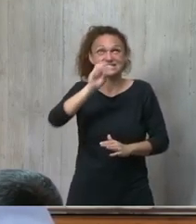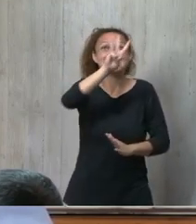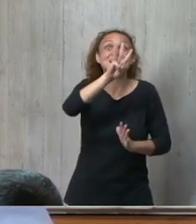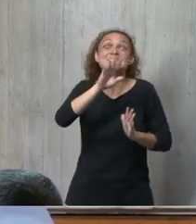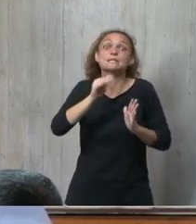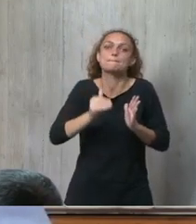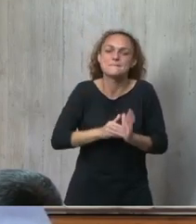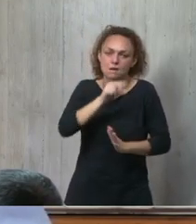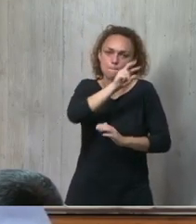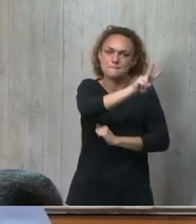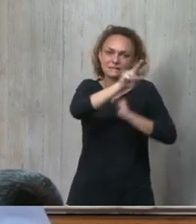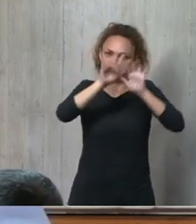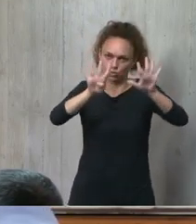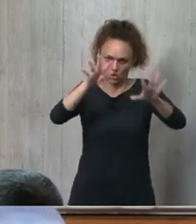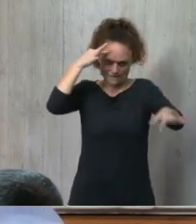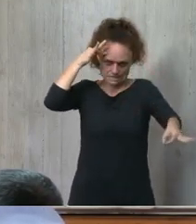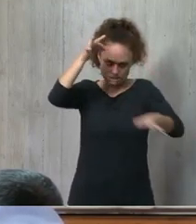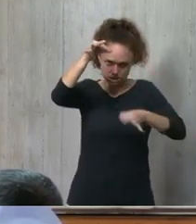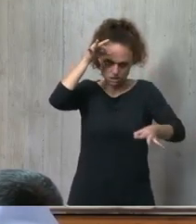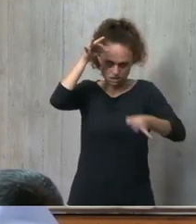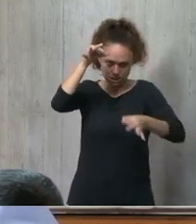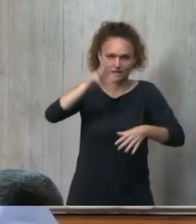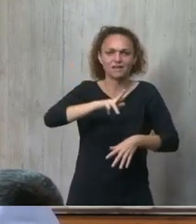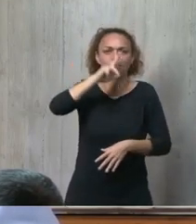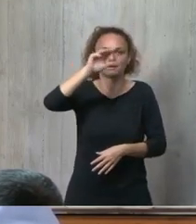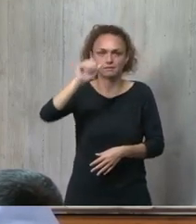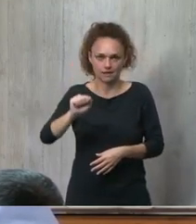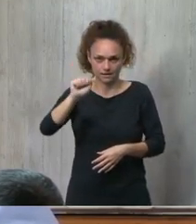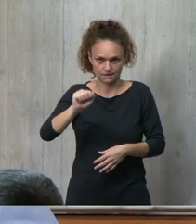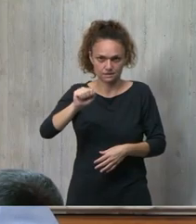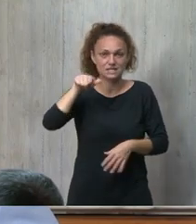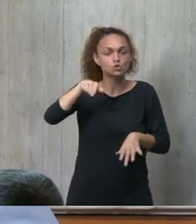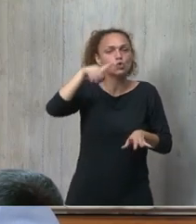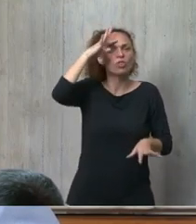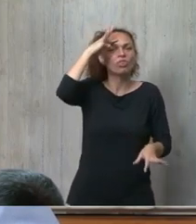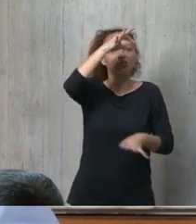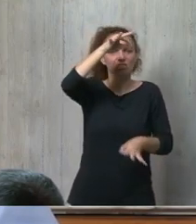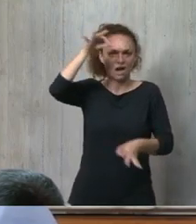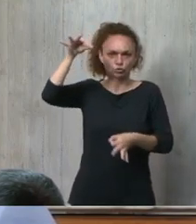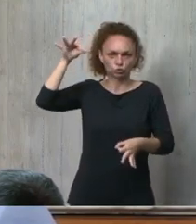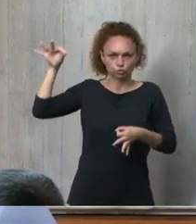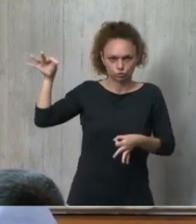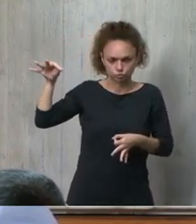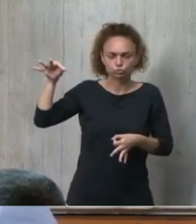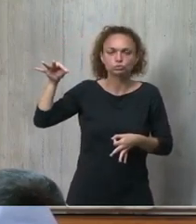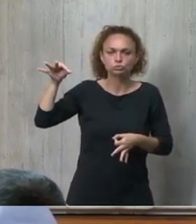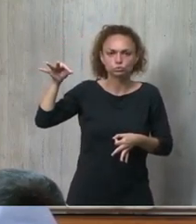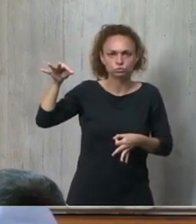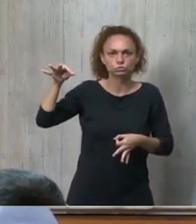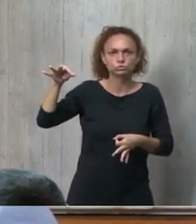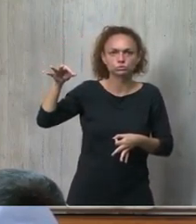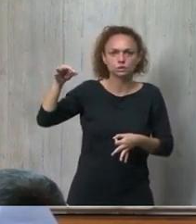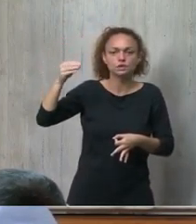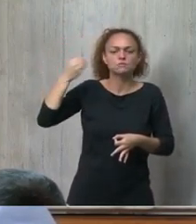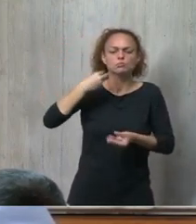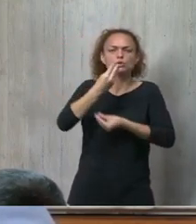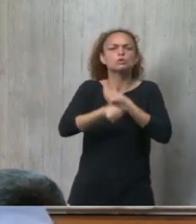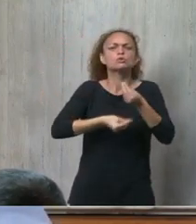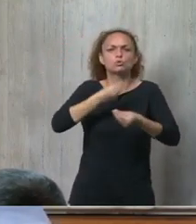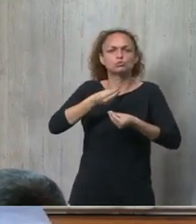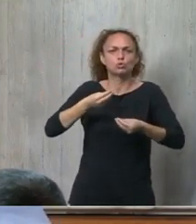3.029 si queremos ser precisos, los datos que se obtienen después de usar un satélite